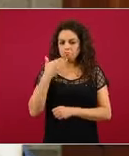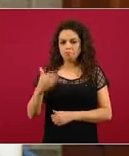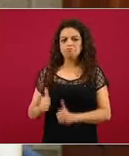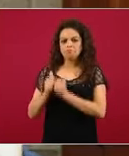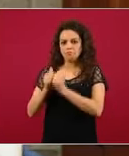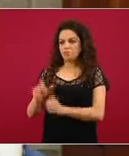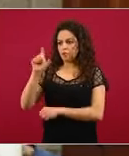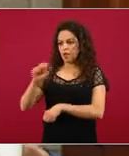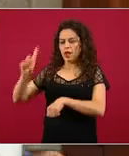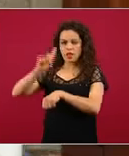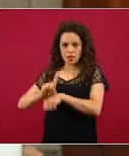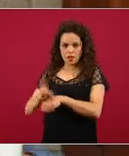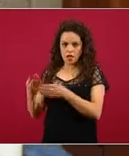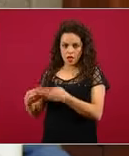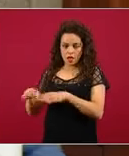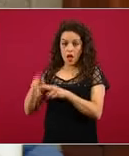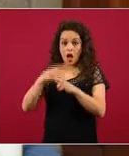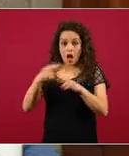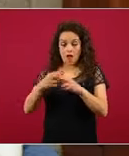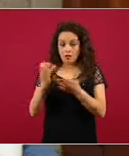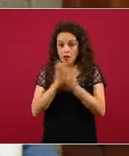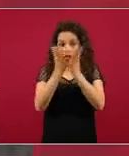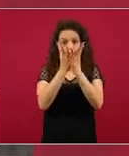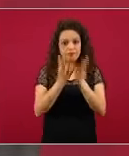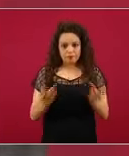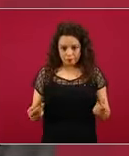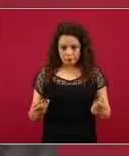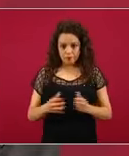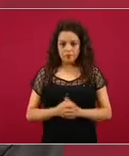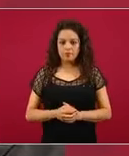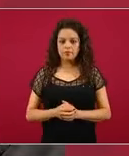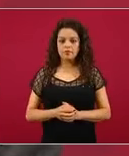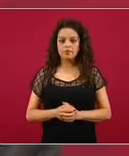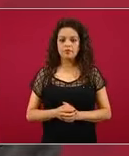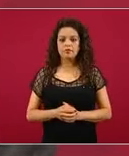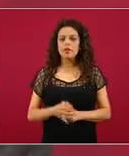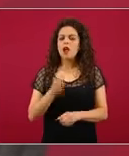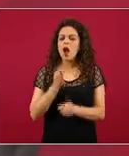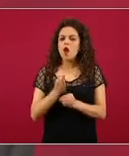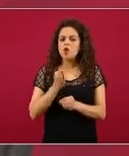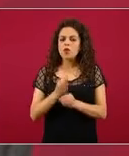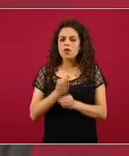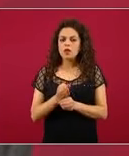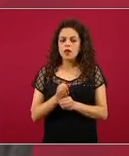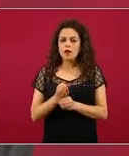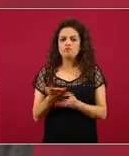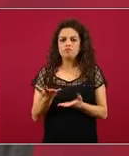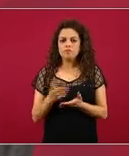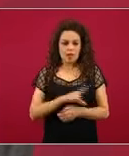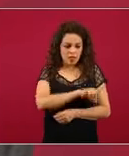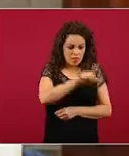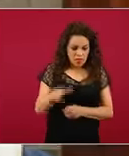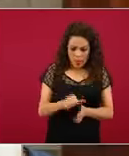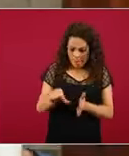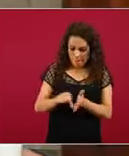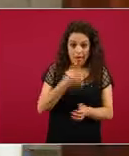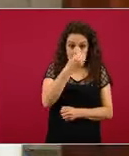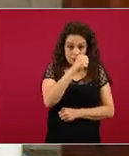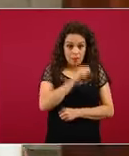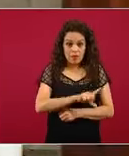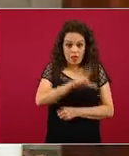días encerrados hasta que se recuperaron. Ahorita, pues unos meses después,